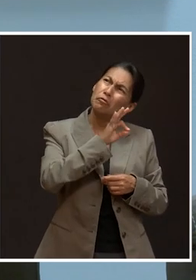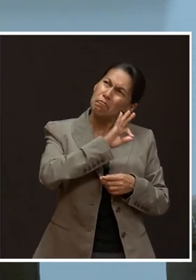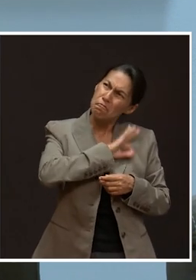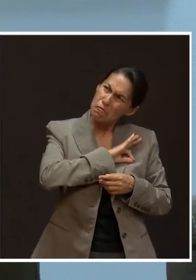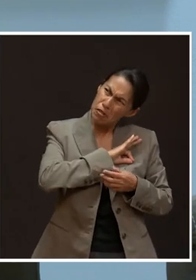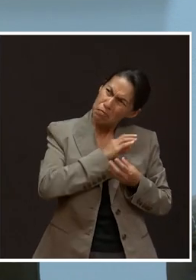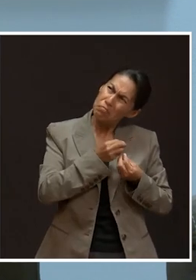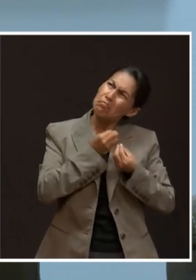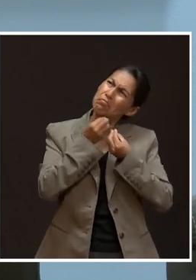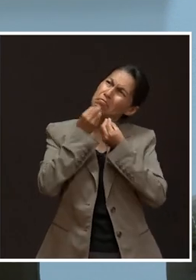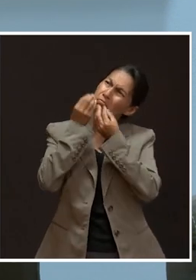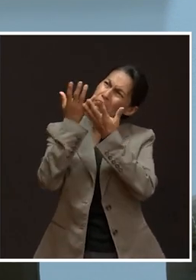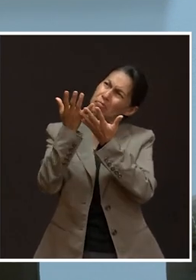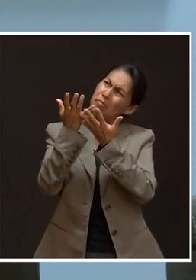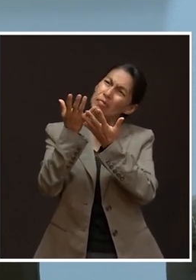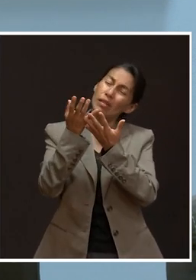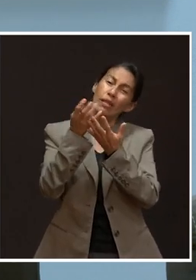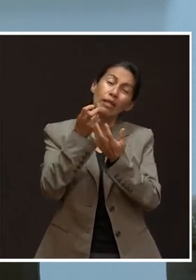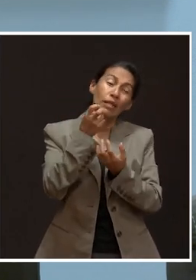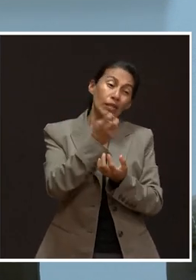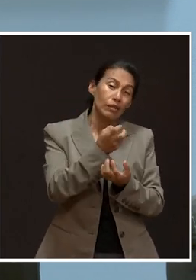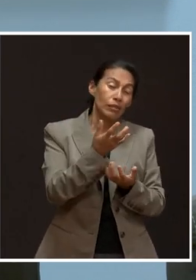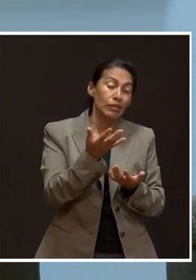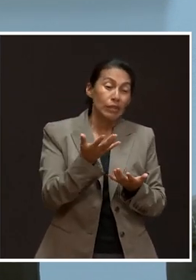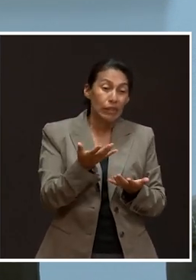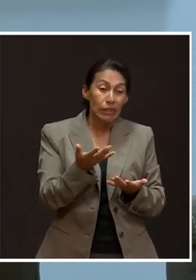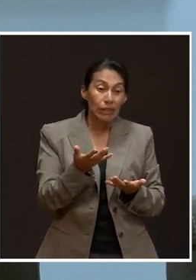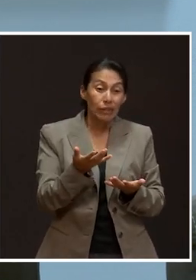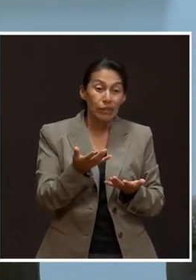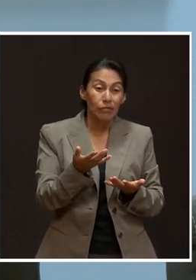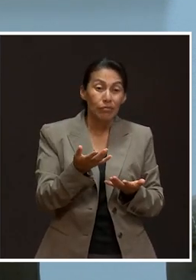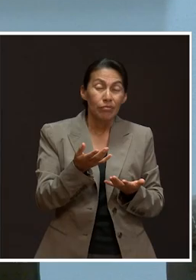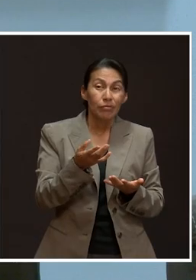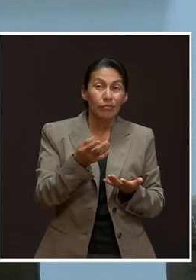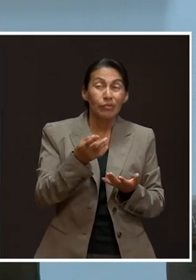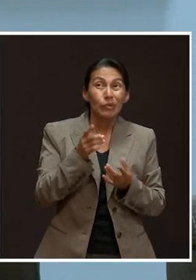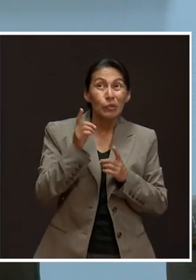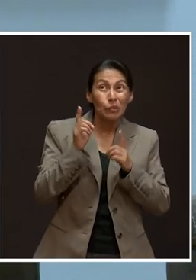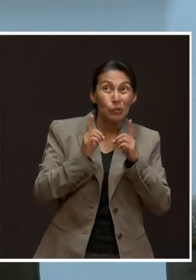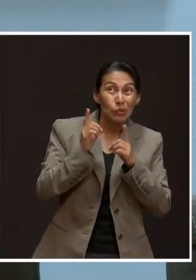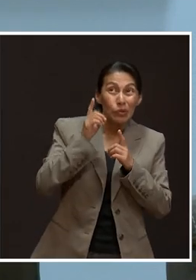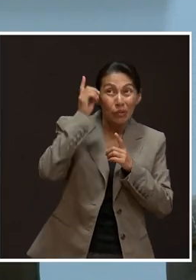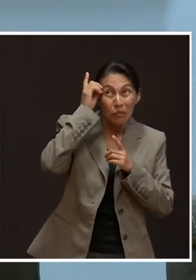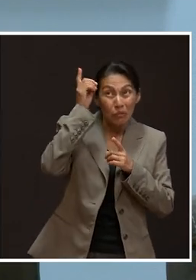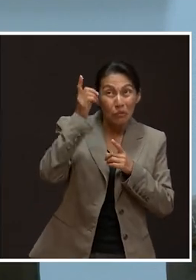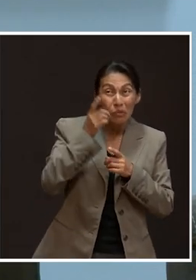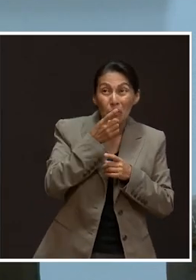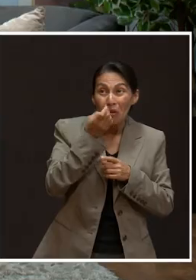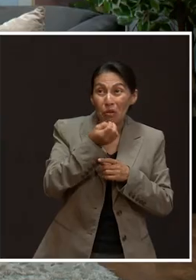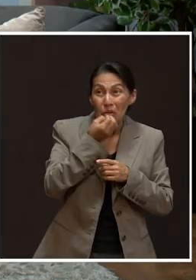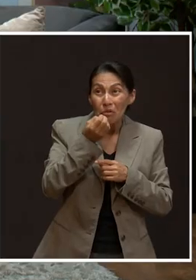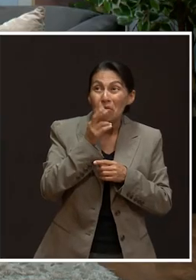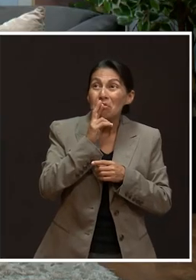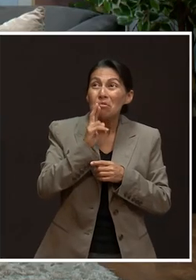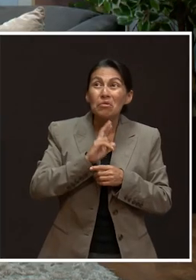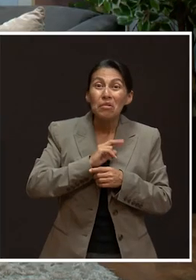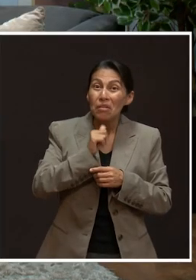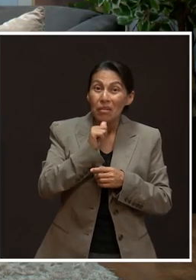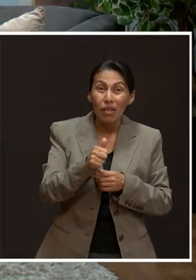la acción fervorosa, quiere decir que realmente no desea que Dios le conteste su oración.